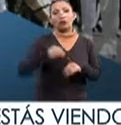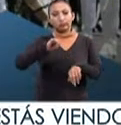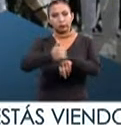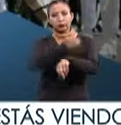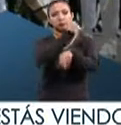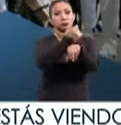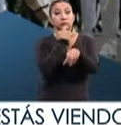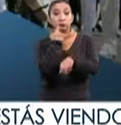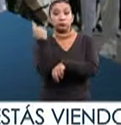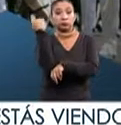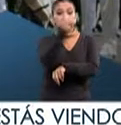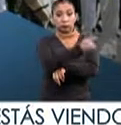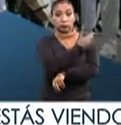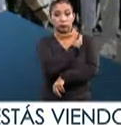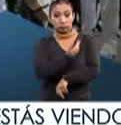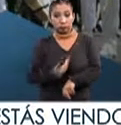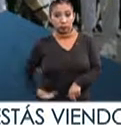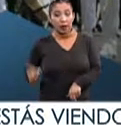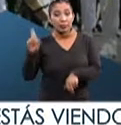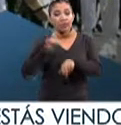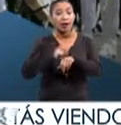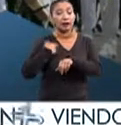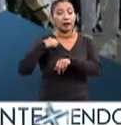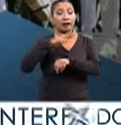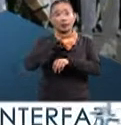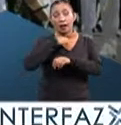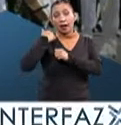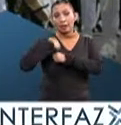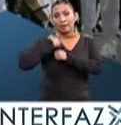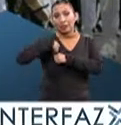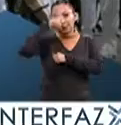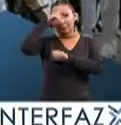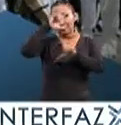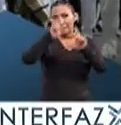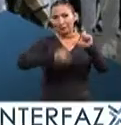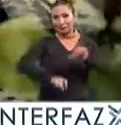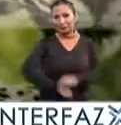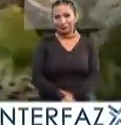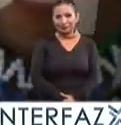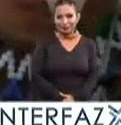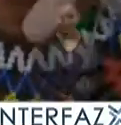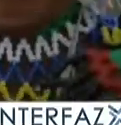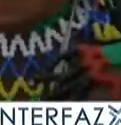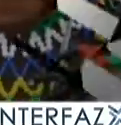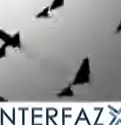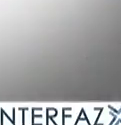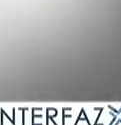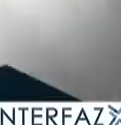1991 se establece por decreto presidencial el Día de la Armada Nacional.